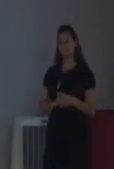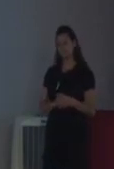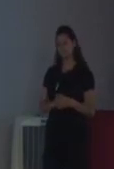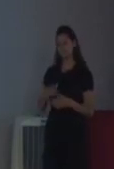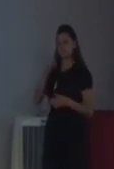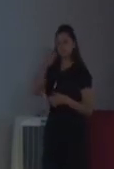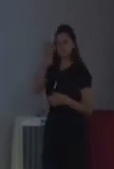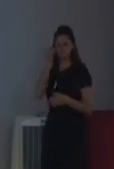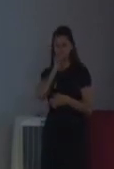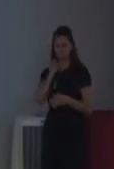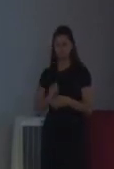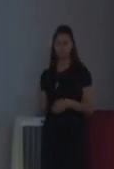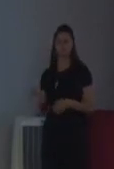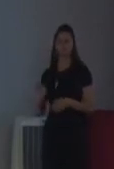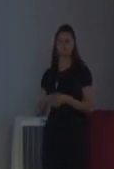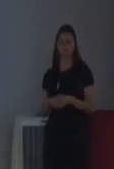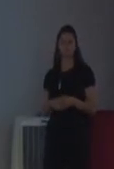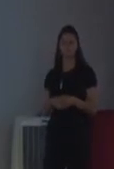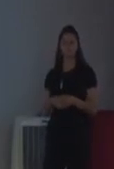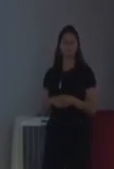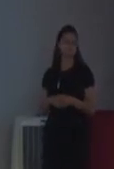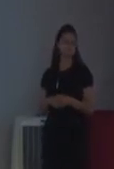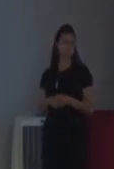los adultos mayores,